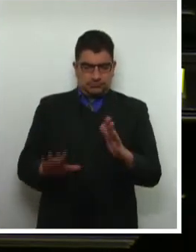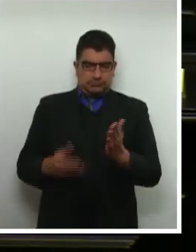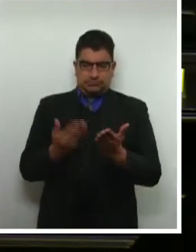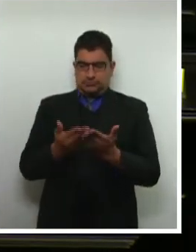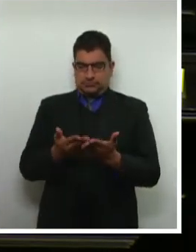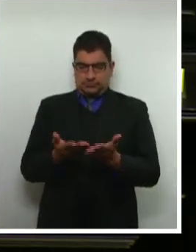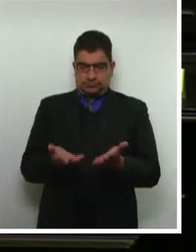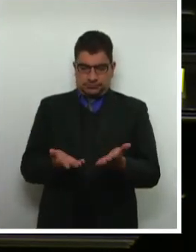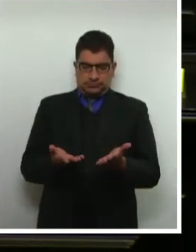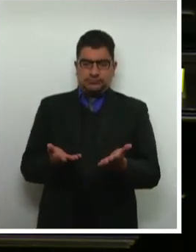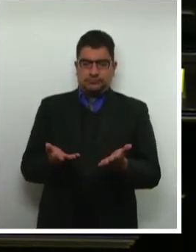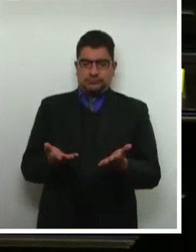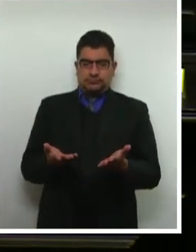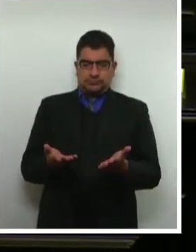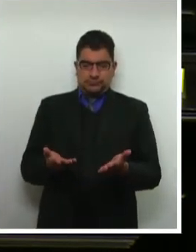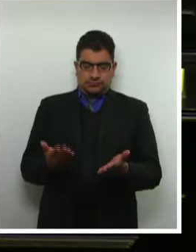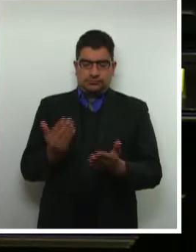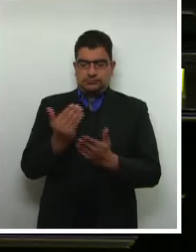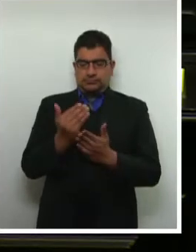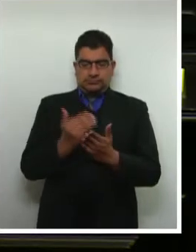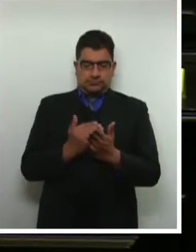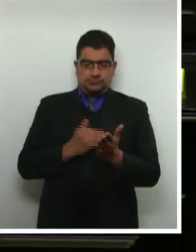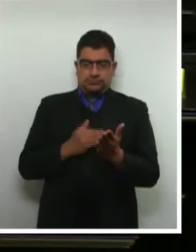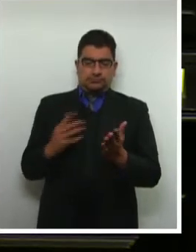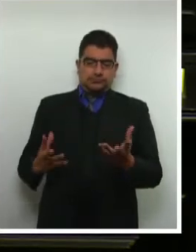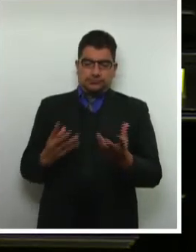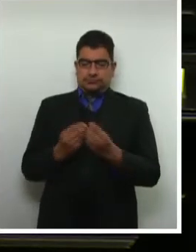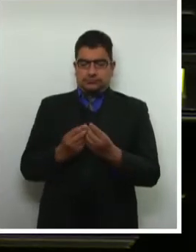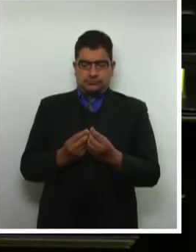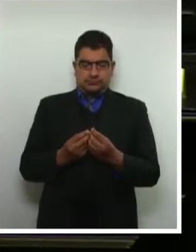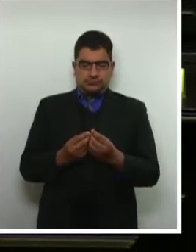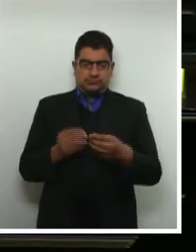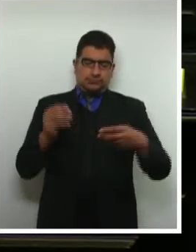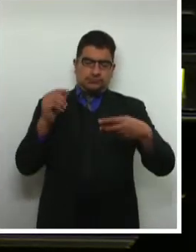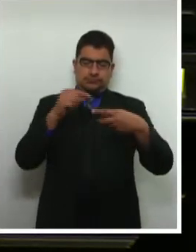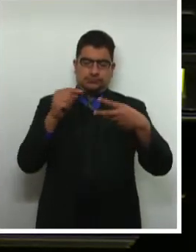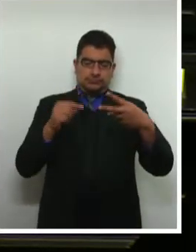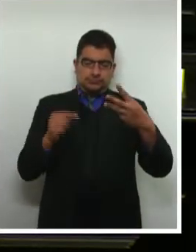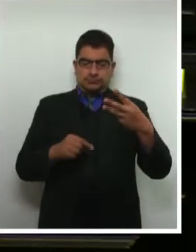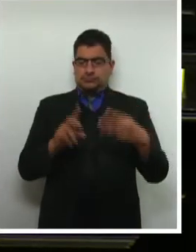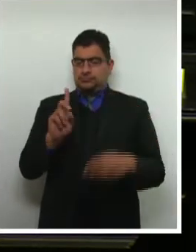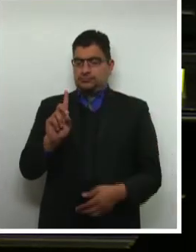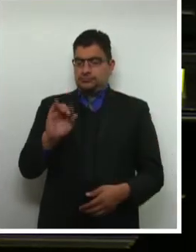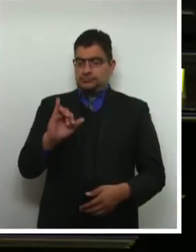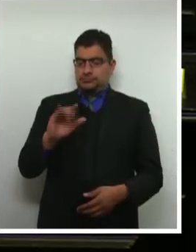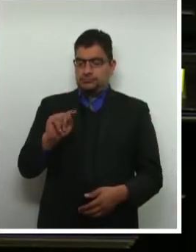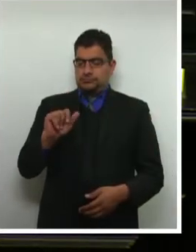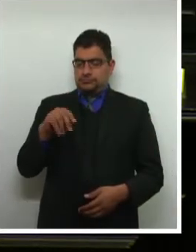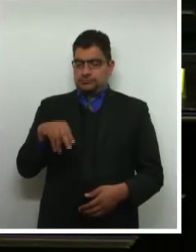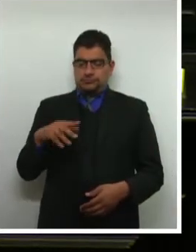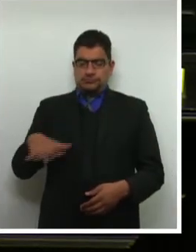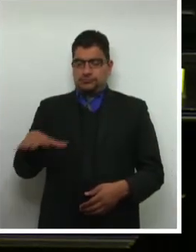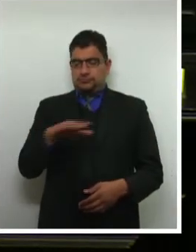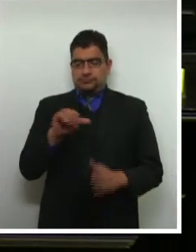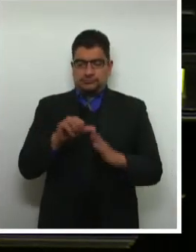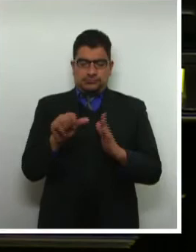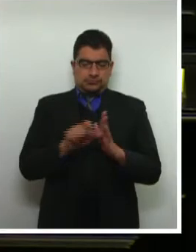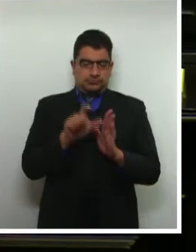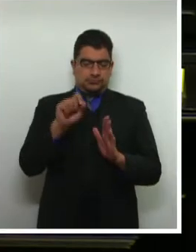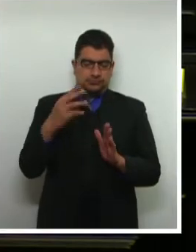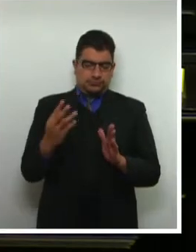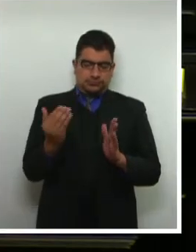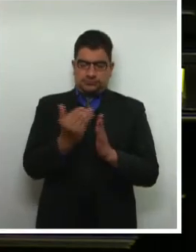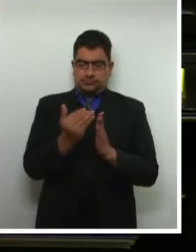23, vamos a proceder a la votación en los términos de dictamen del artículo 23,